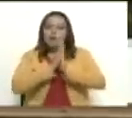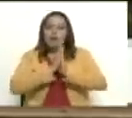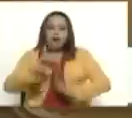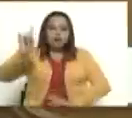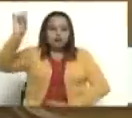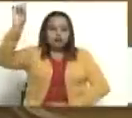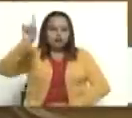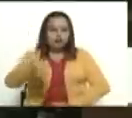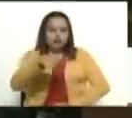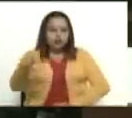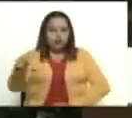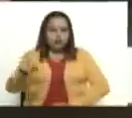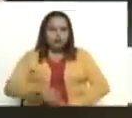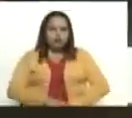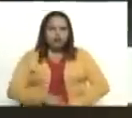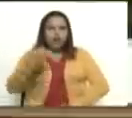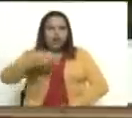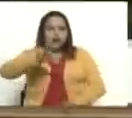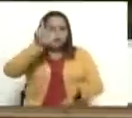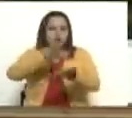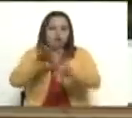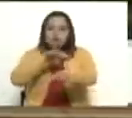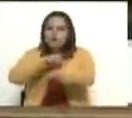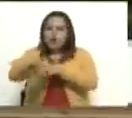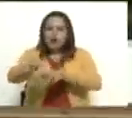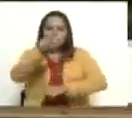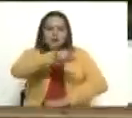sala de costumbre. Queda aprobado por unanimidad.